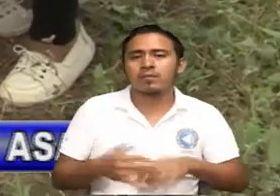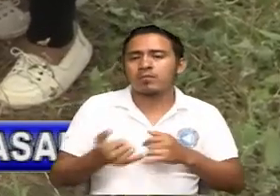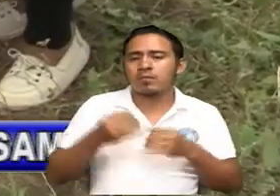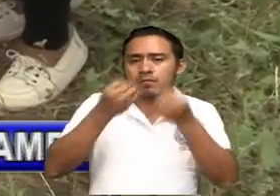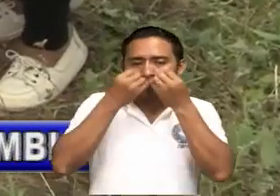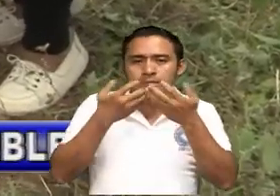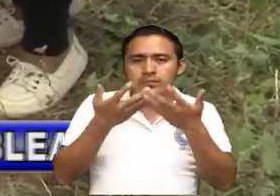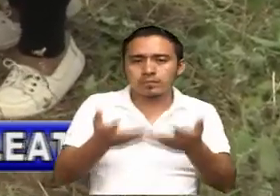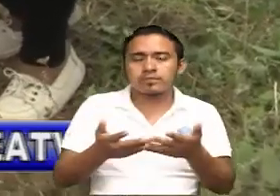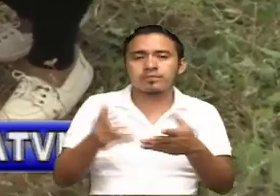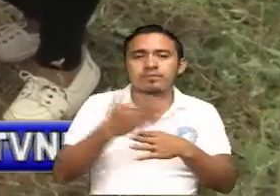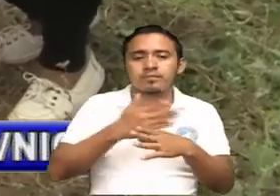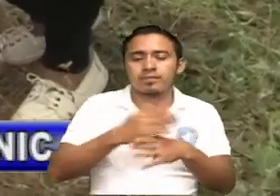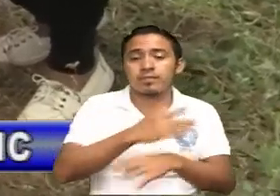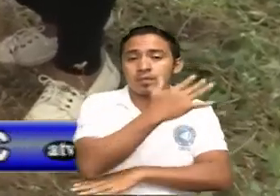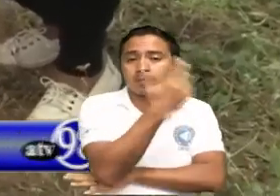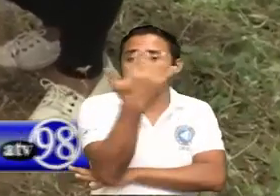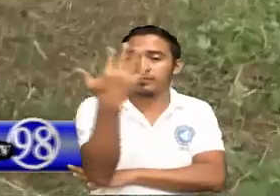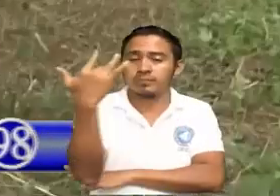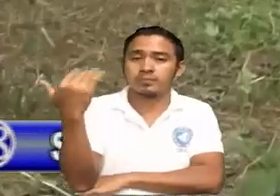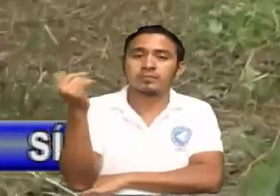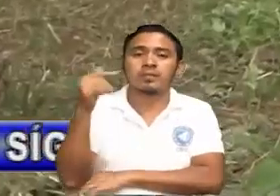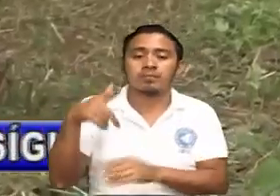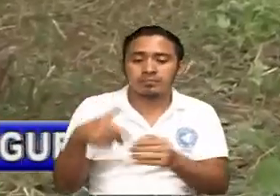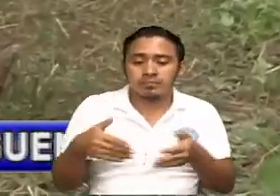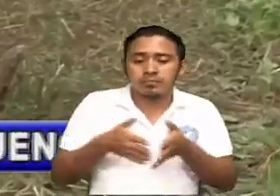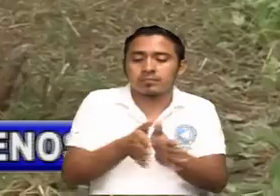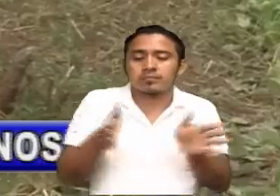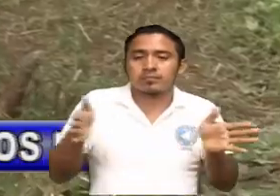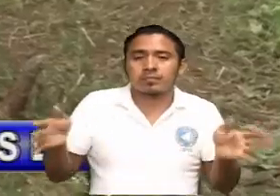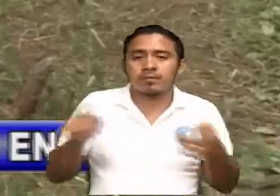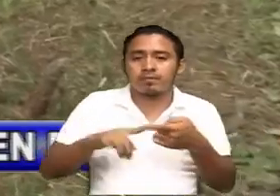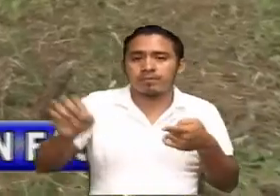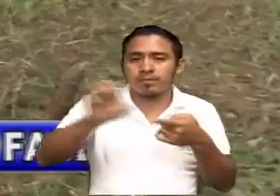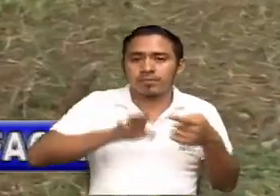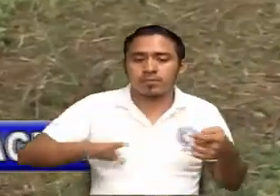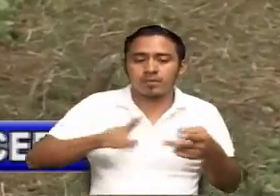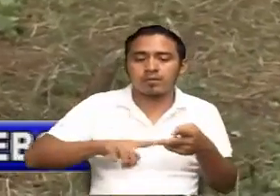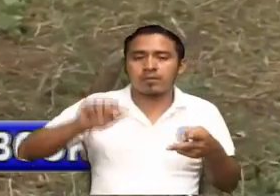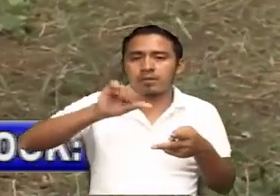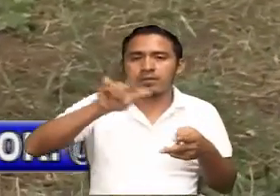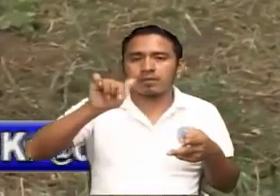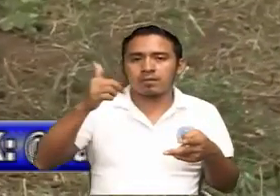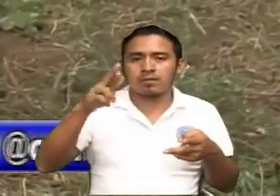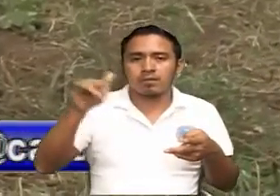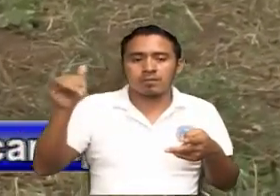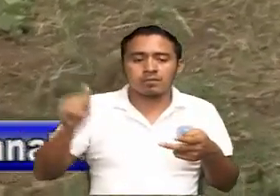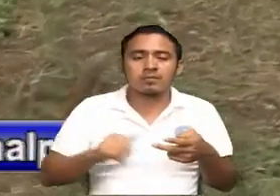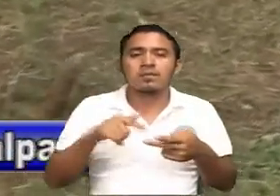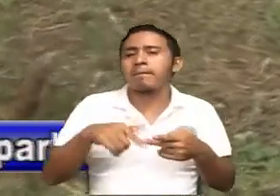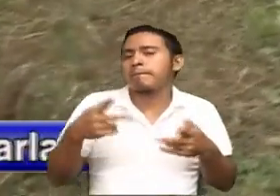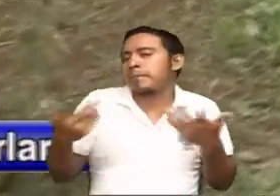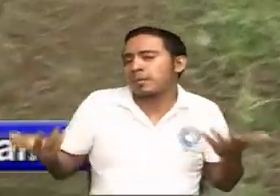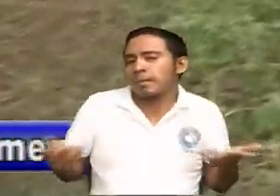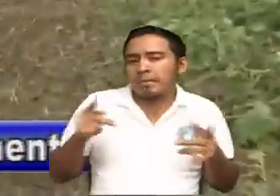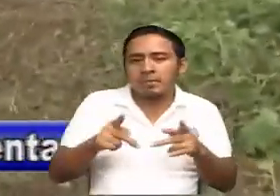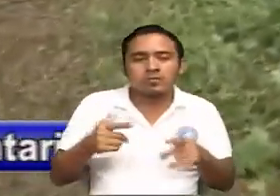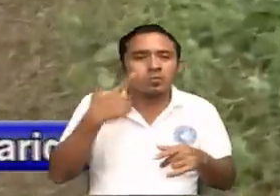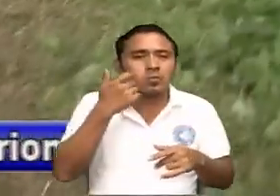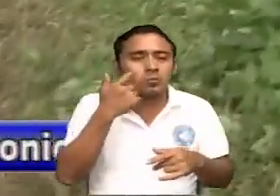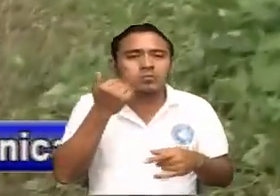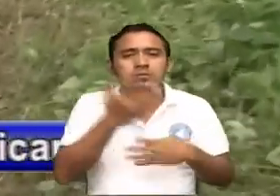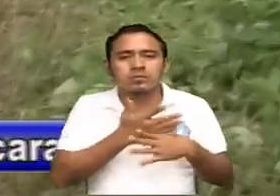informó sobre los arboretum forestales inaugurados en Estelí y Altagracia, cuya finalidad es que las familias conozcan